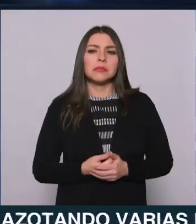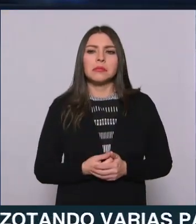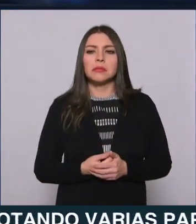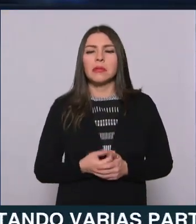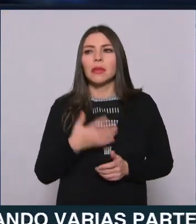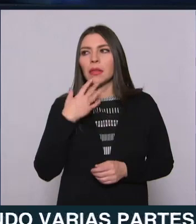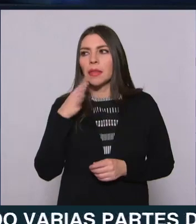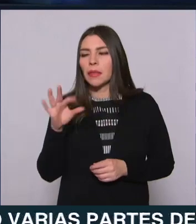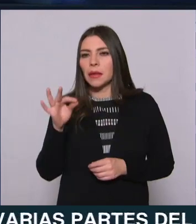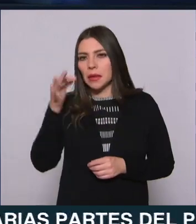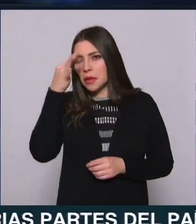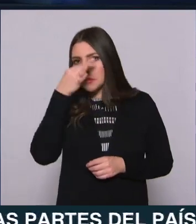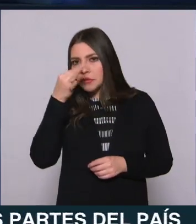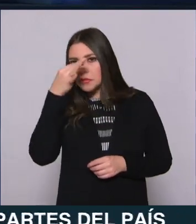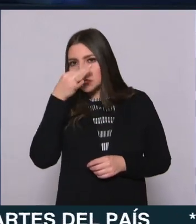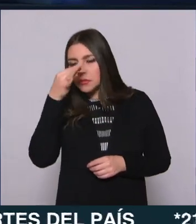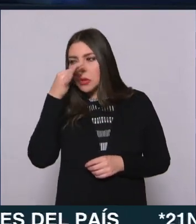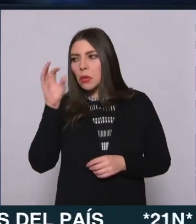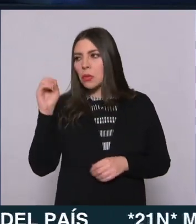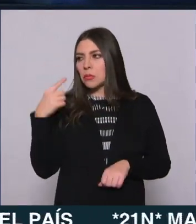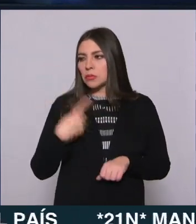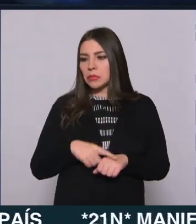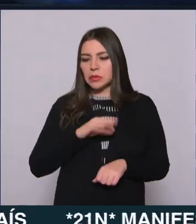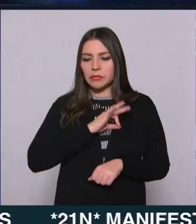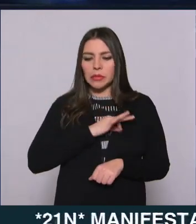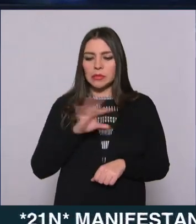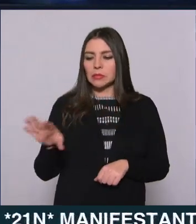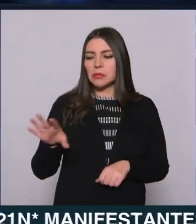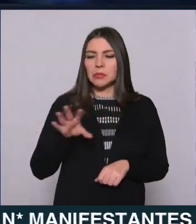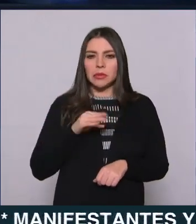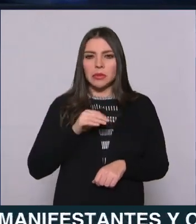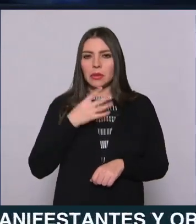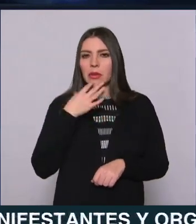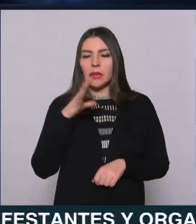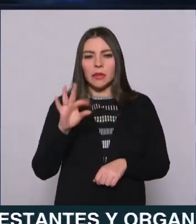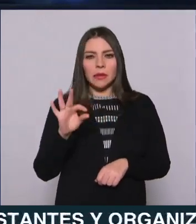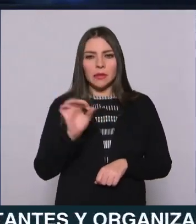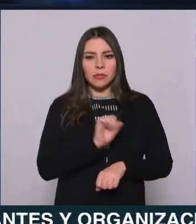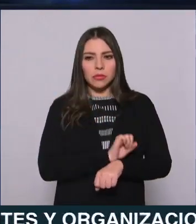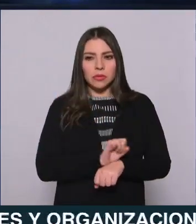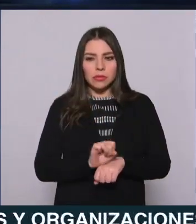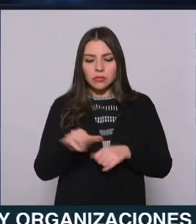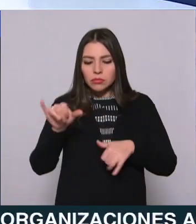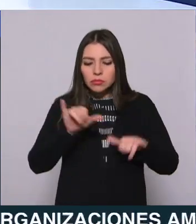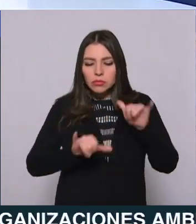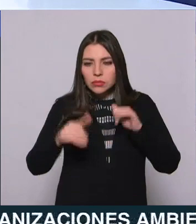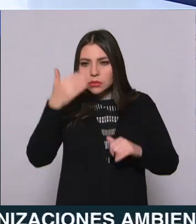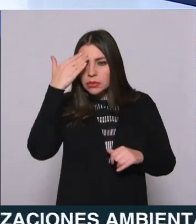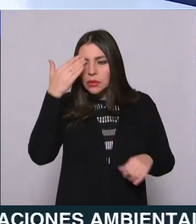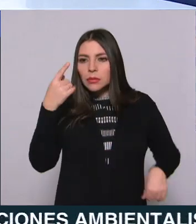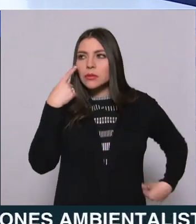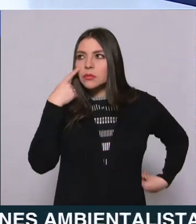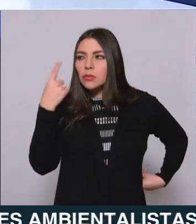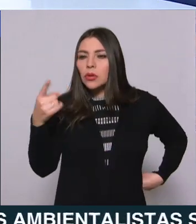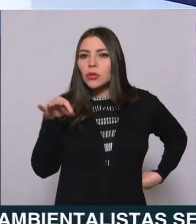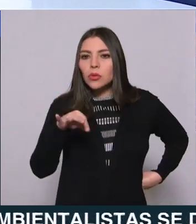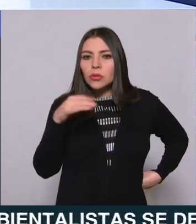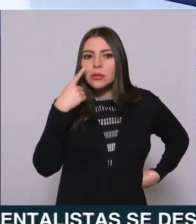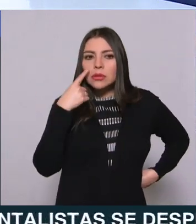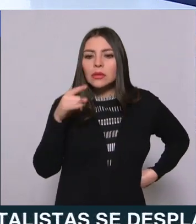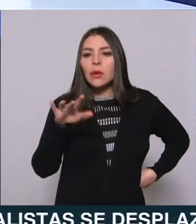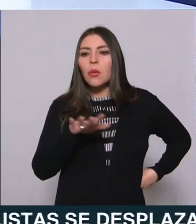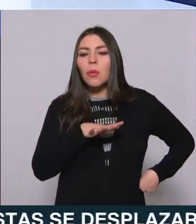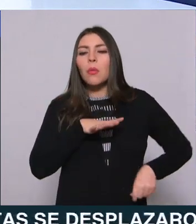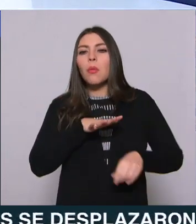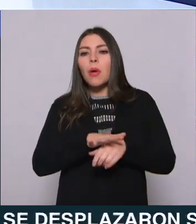gripa, una infección viral, una infección bacteriana, que a través de un estudio podemos, el médico puede determinar cuál